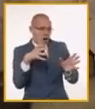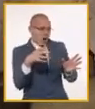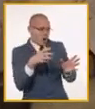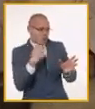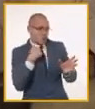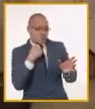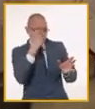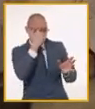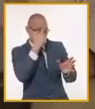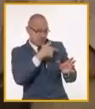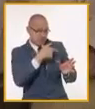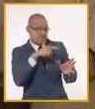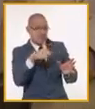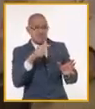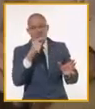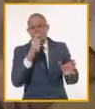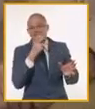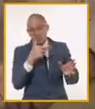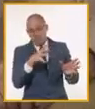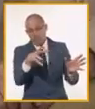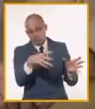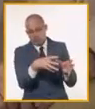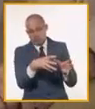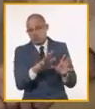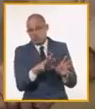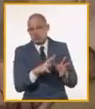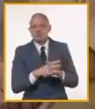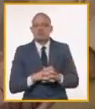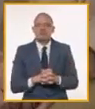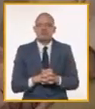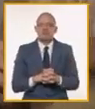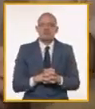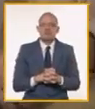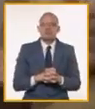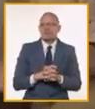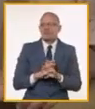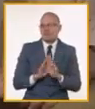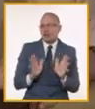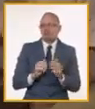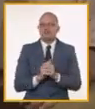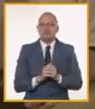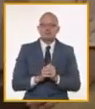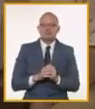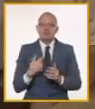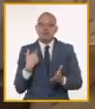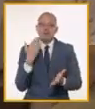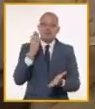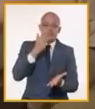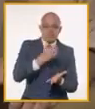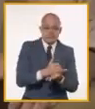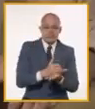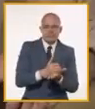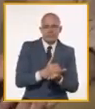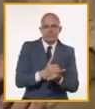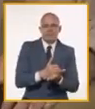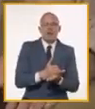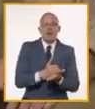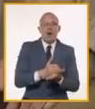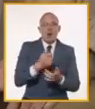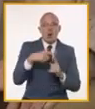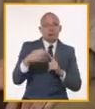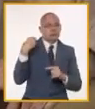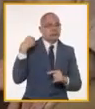lo que es hoy y Santo Domingo. Y entonces, bueno, cuando yo llegué ahí, al otro día me mandó a buscar, pues sabía que